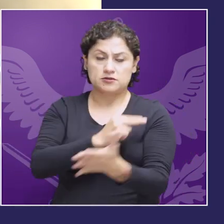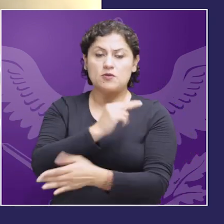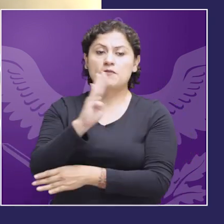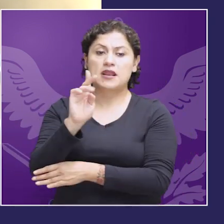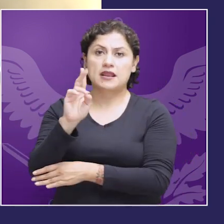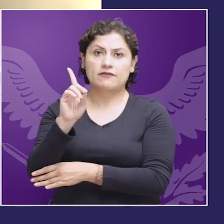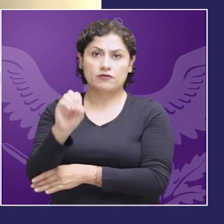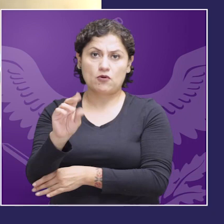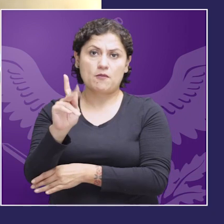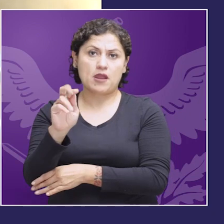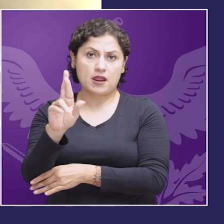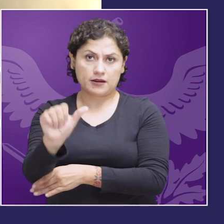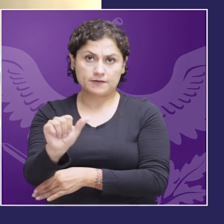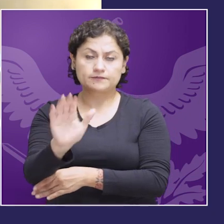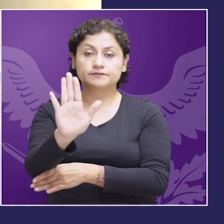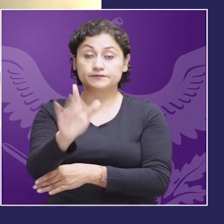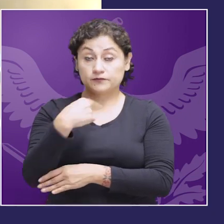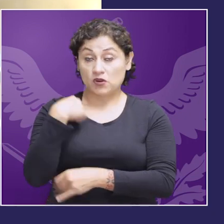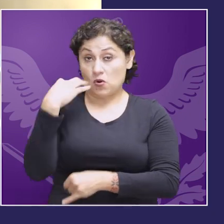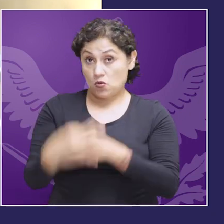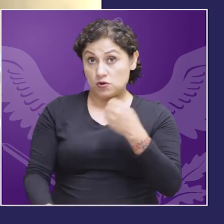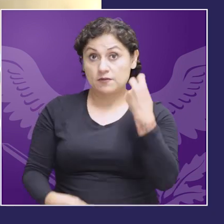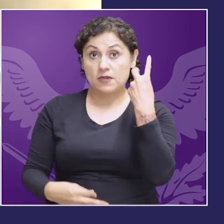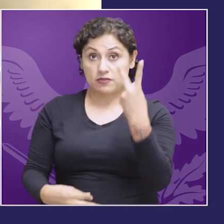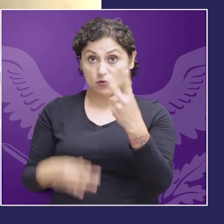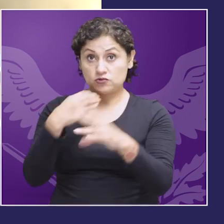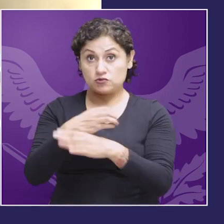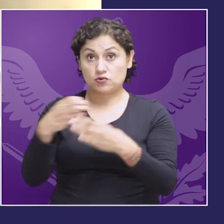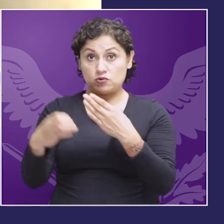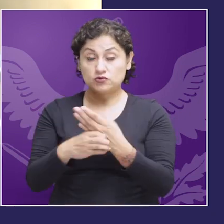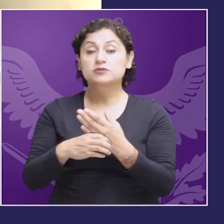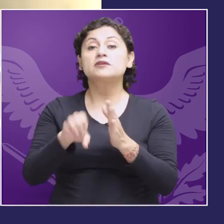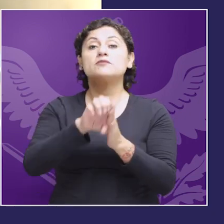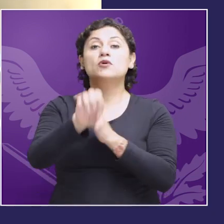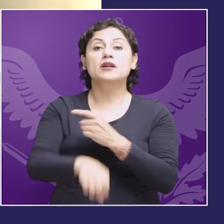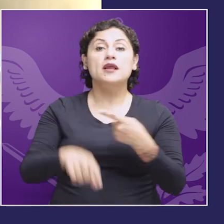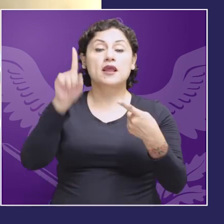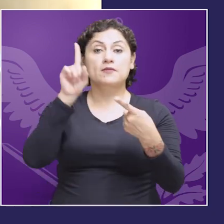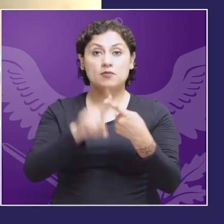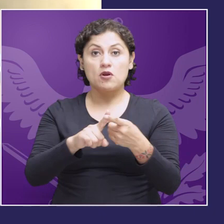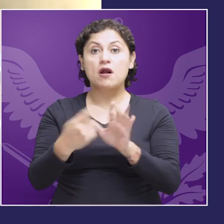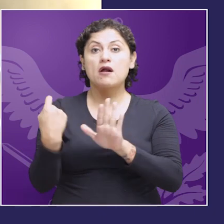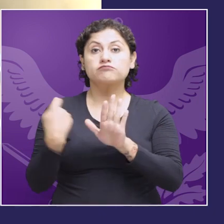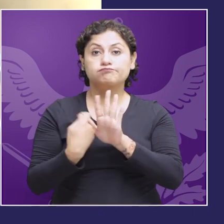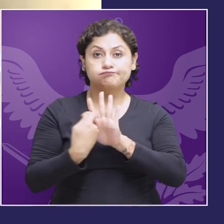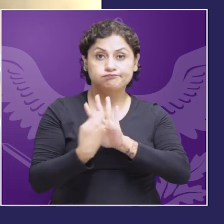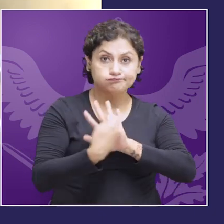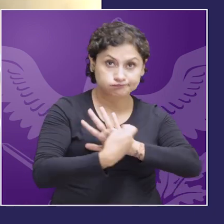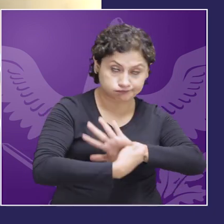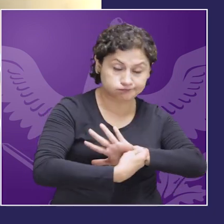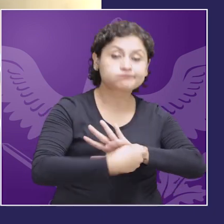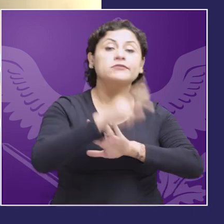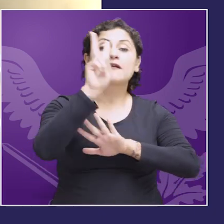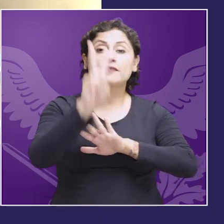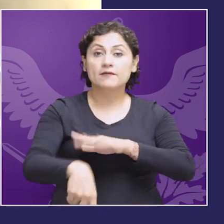Belén do Pará. Termino señalando dos elementos. Uno, la interseccionalidad. Tenemos que aprender a entender